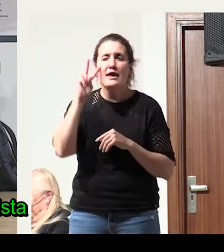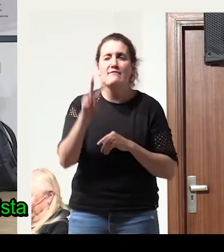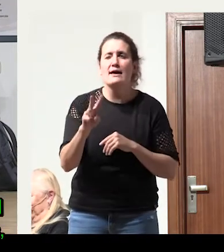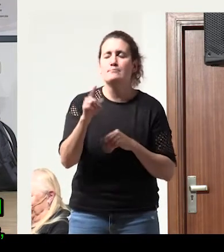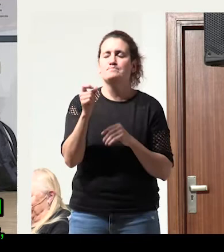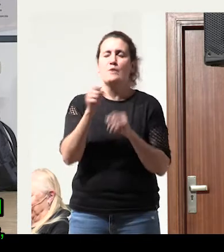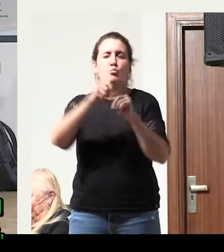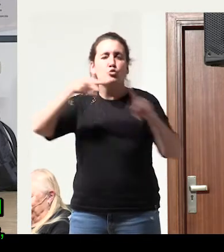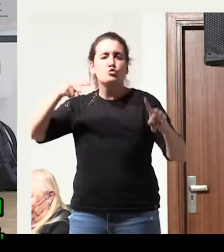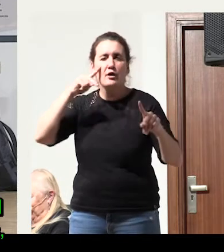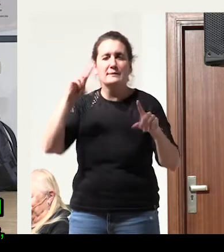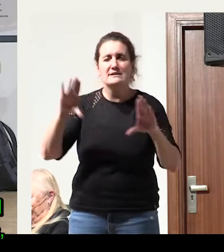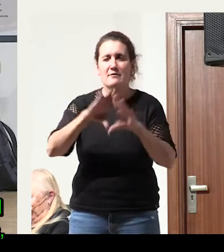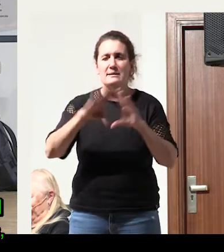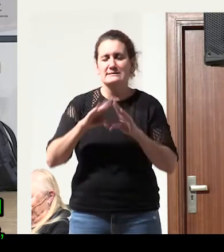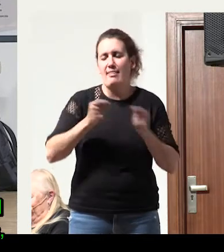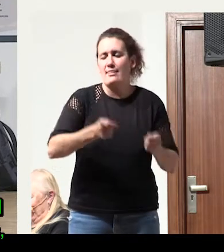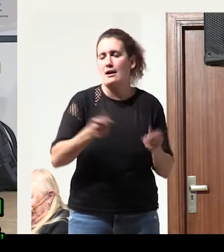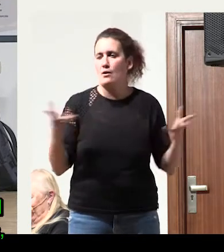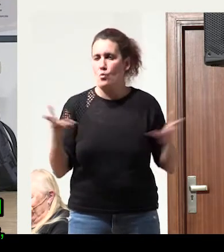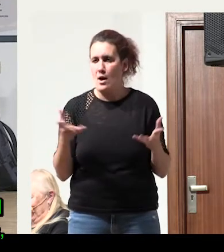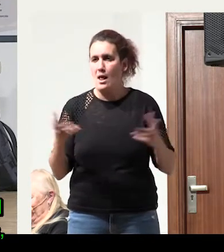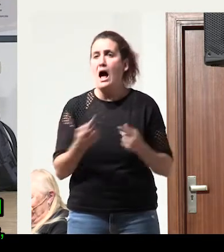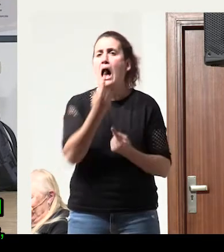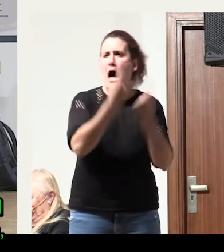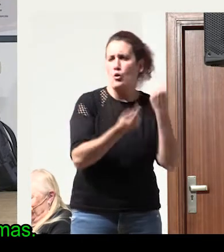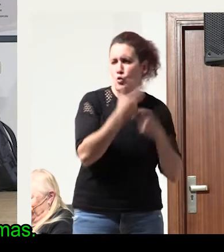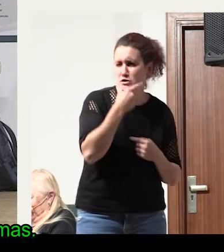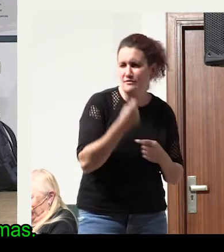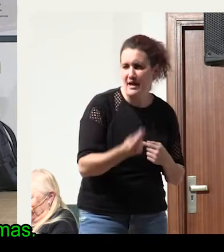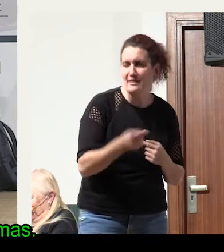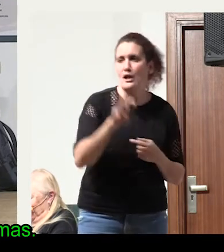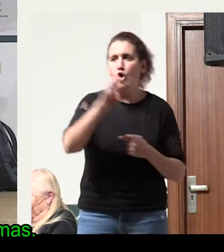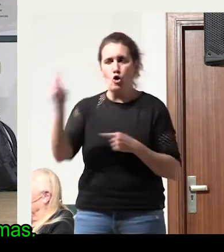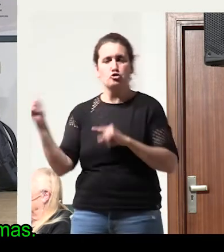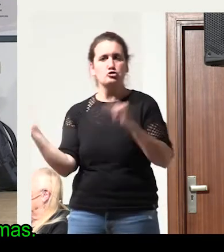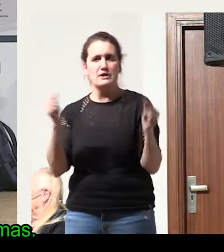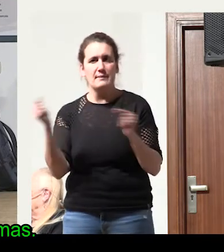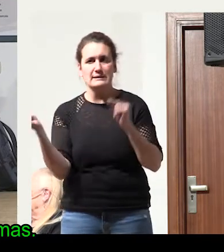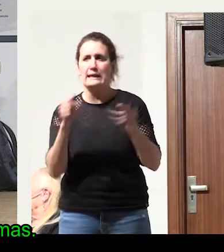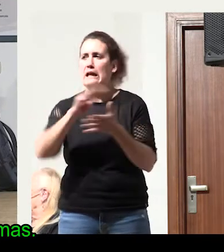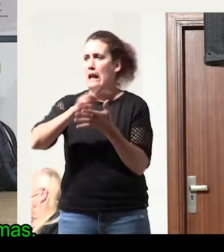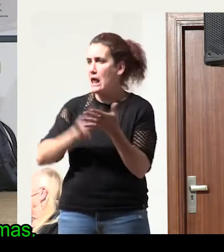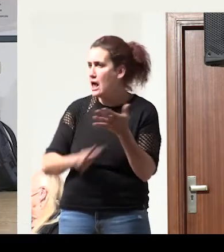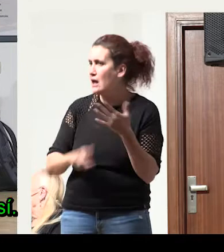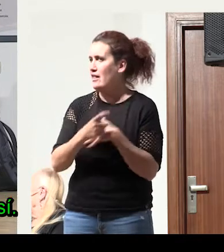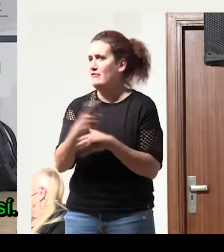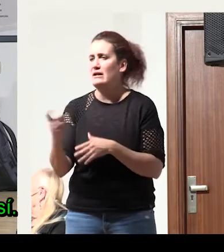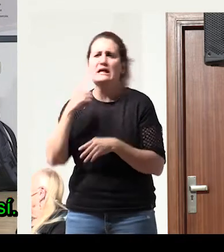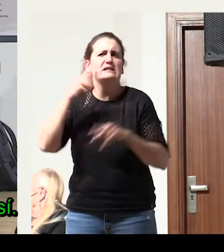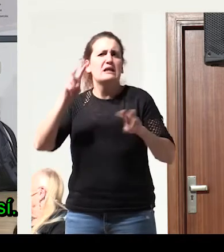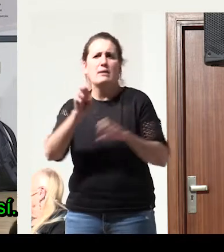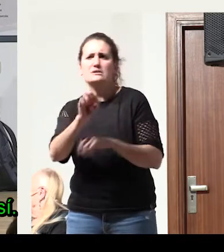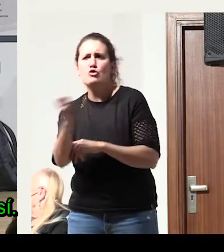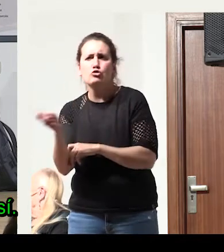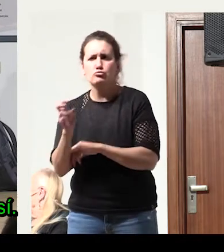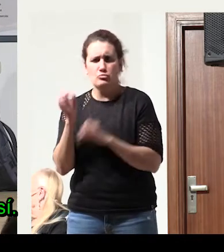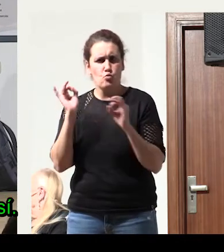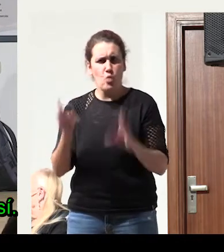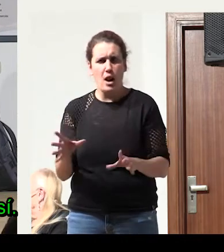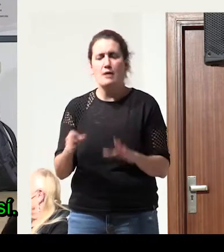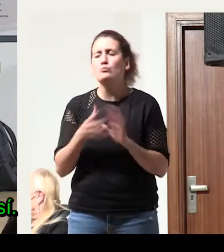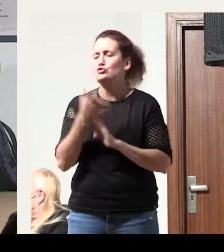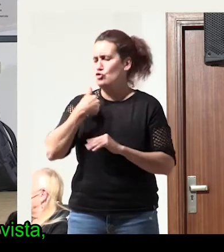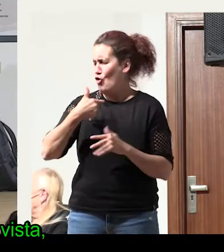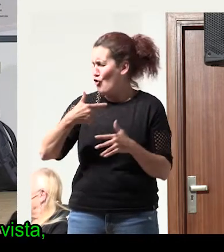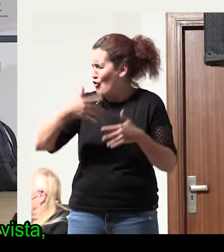le damos. Algunos nos van a salir fácil y otros va a haber que debatirlos, habrá que leer, como hemos hecho en otros temas, ¿no? Entonces, yo estoy convencida de que sí. ¿Por